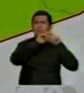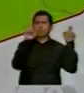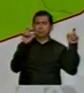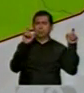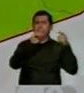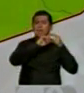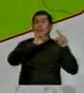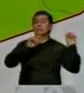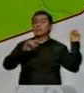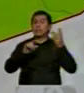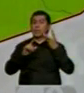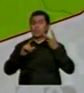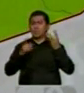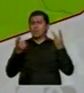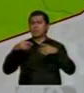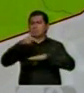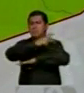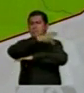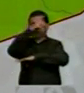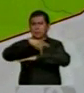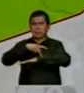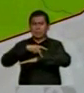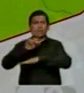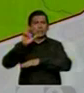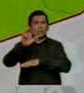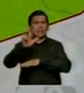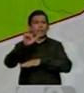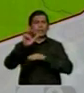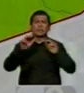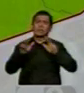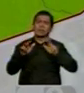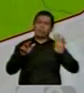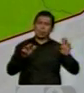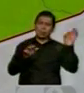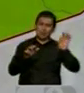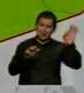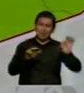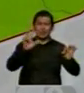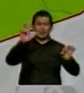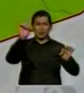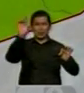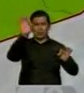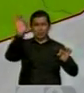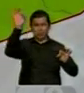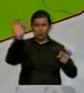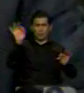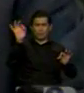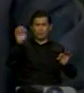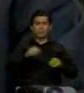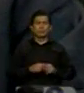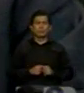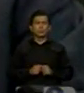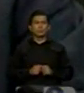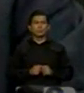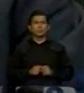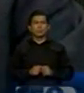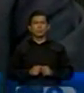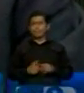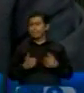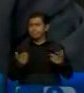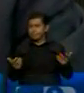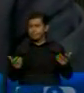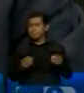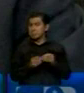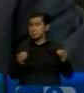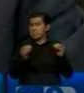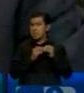por Pichincha. Ahí se ubican un 34 y 31% de las empresas, respectivamente. Inevitablemente, pues la mayor